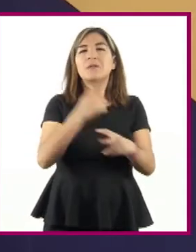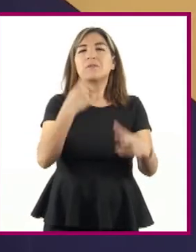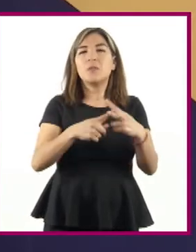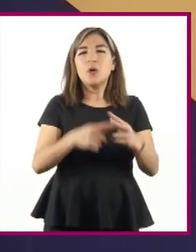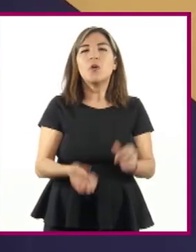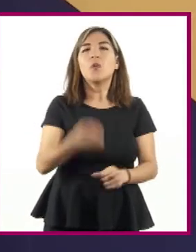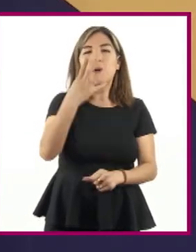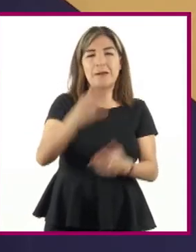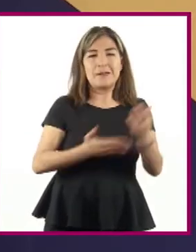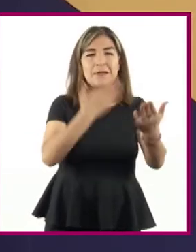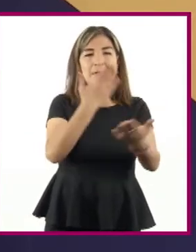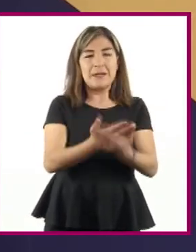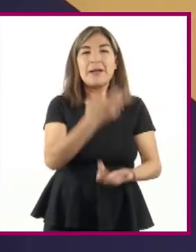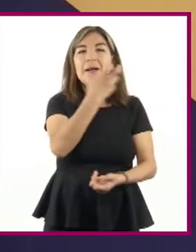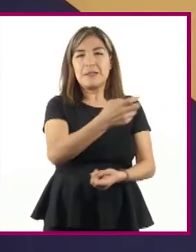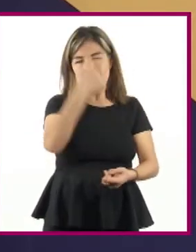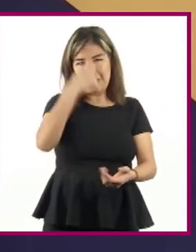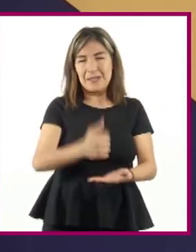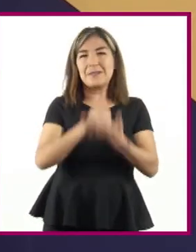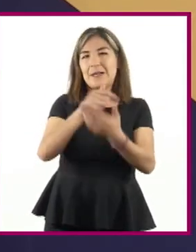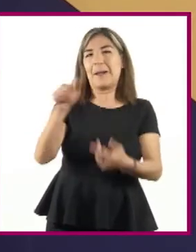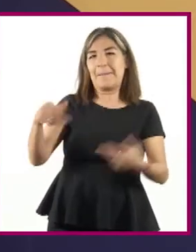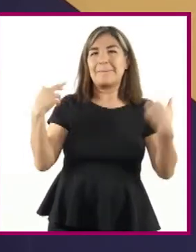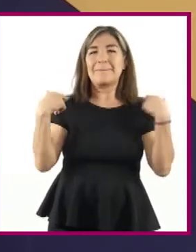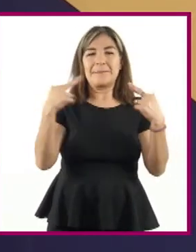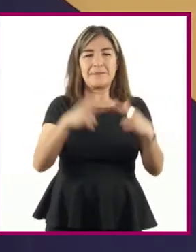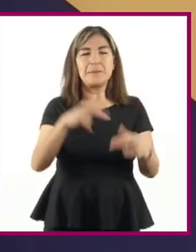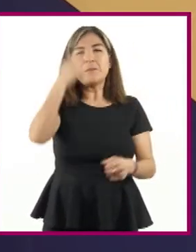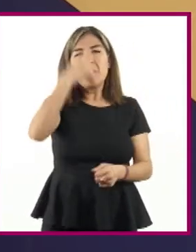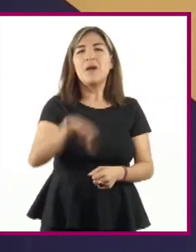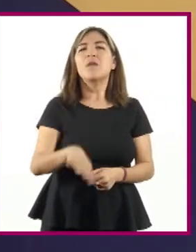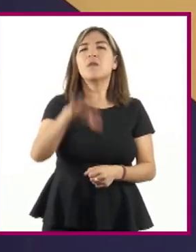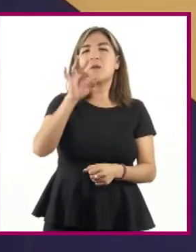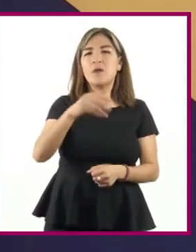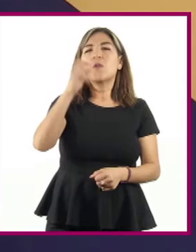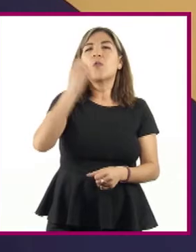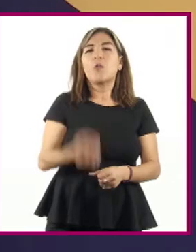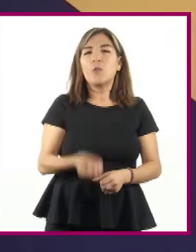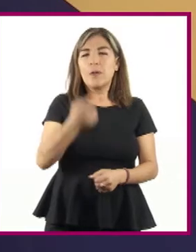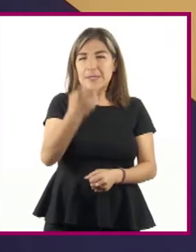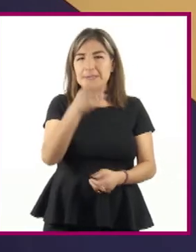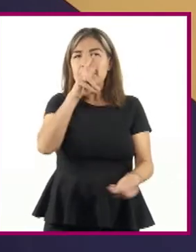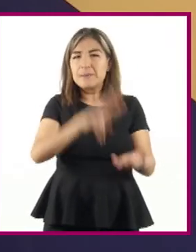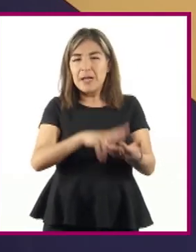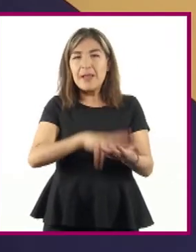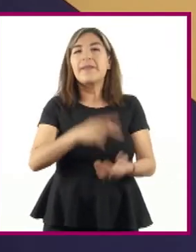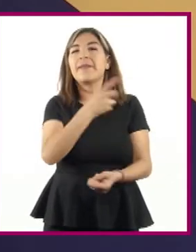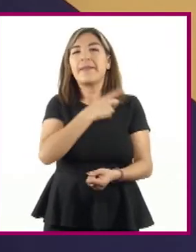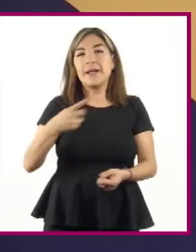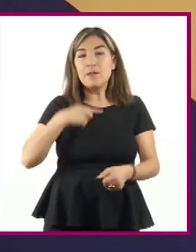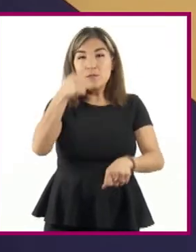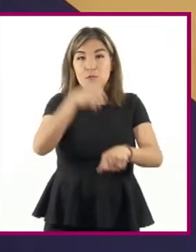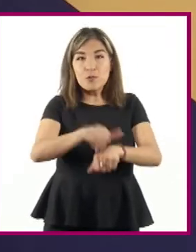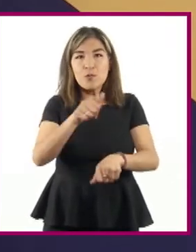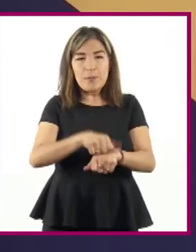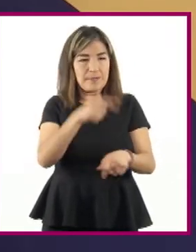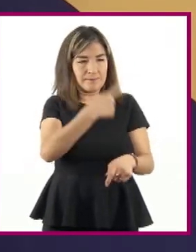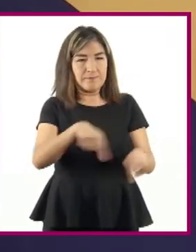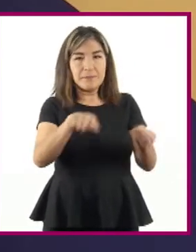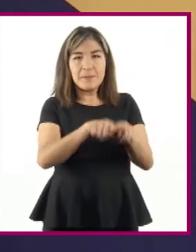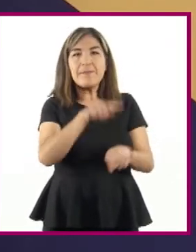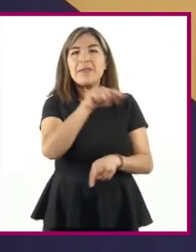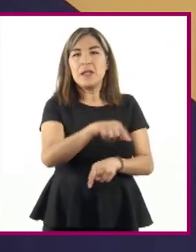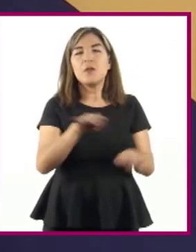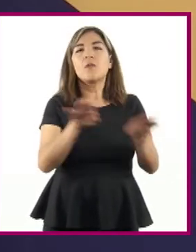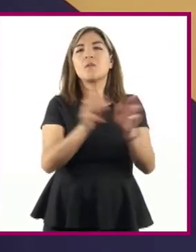cantidades solicitadas y así ayudar al profesor Abel. Para encontrar esos valores debemos considerar que un número entero puede